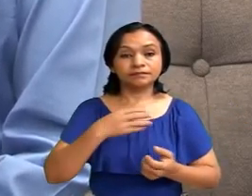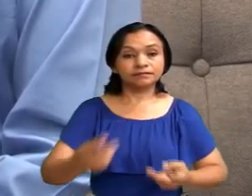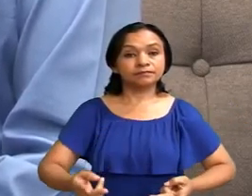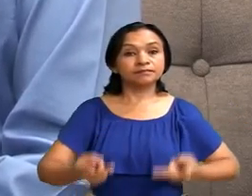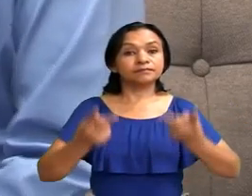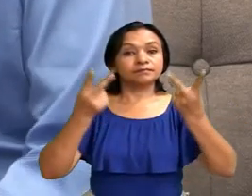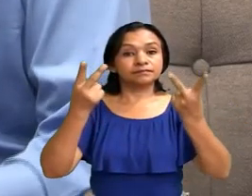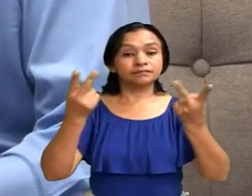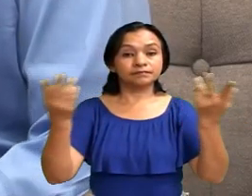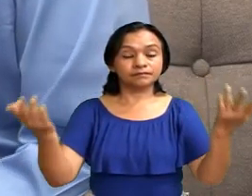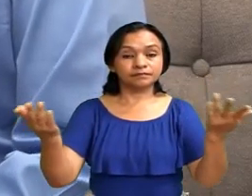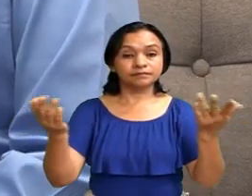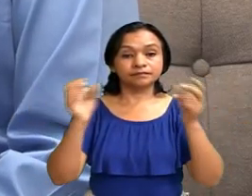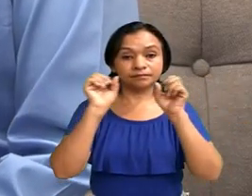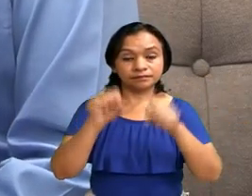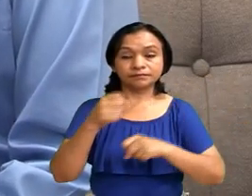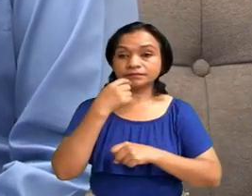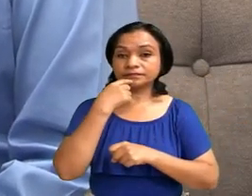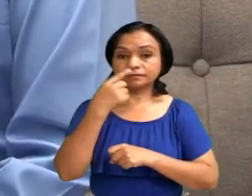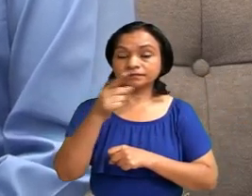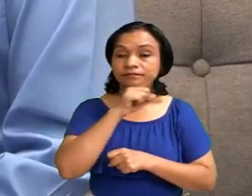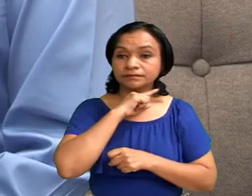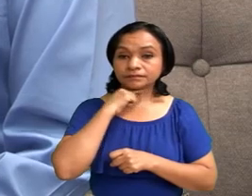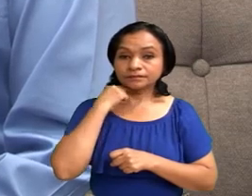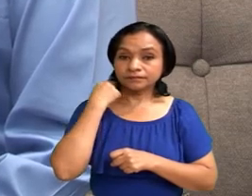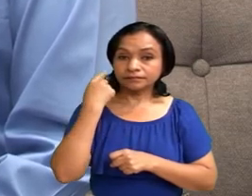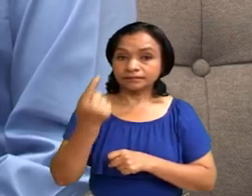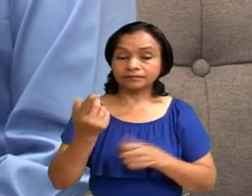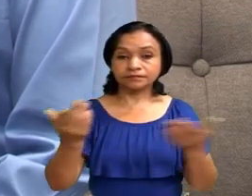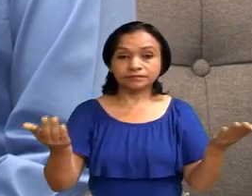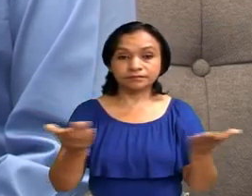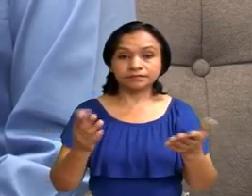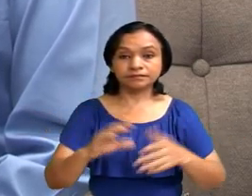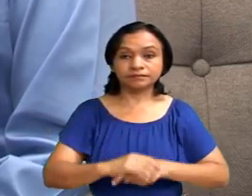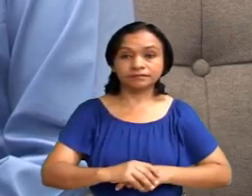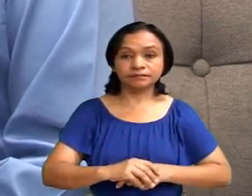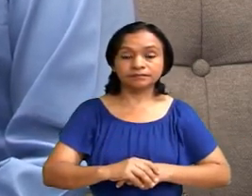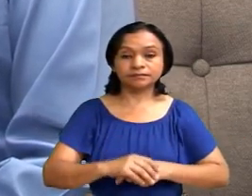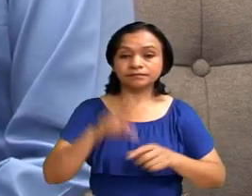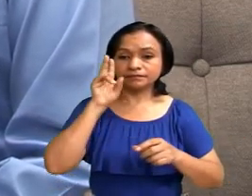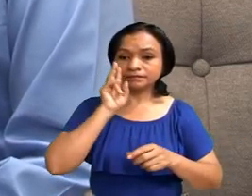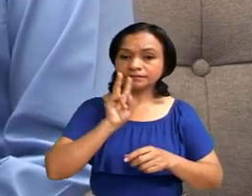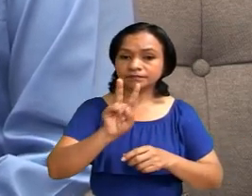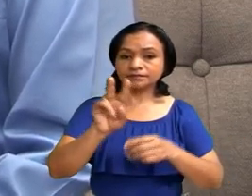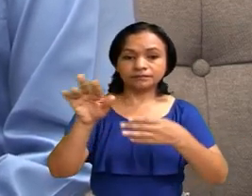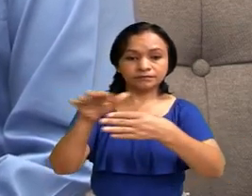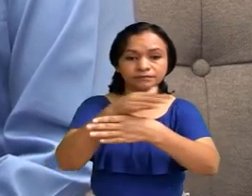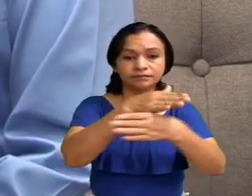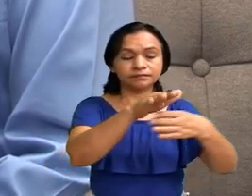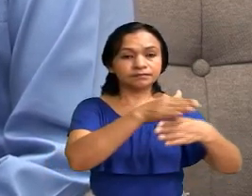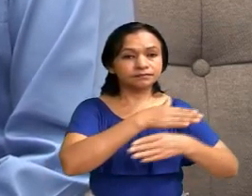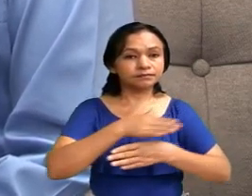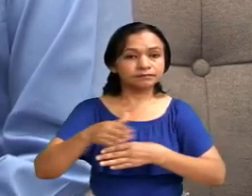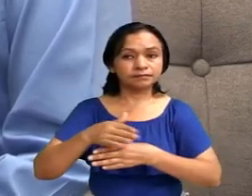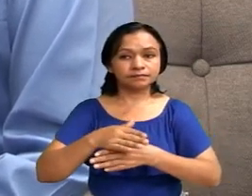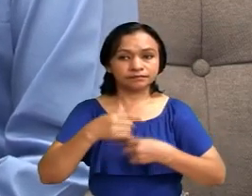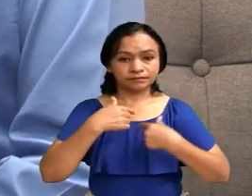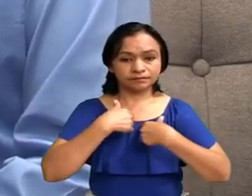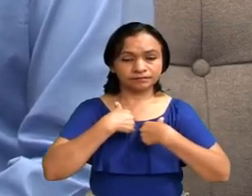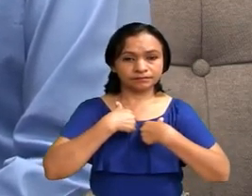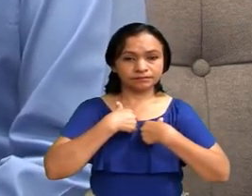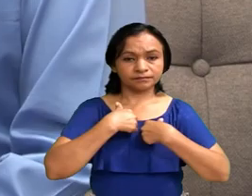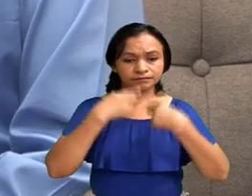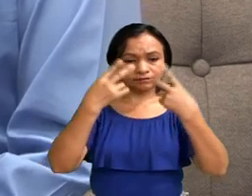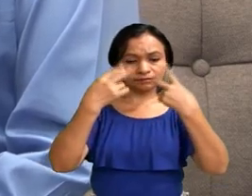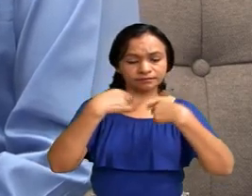Y te podría decir, realmente uno ve la diferencia. Si me veo, me